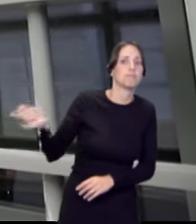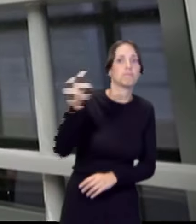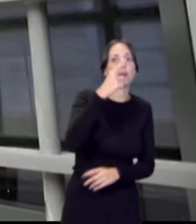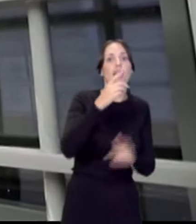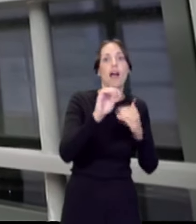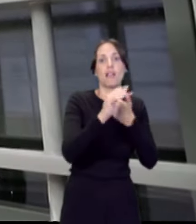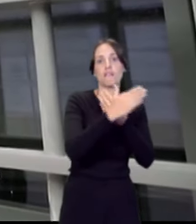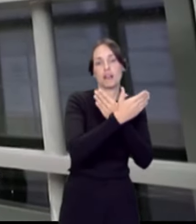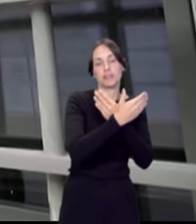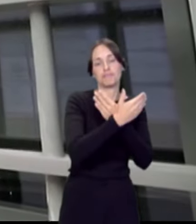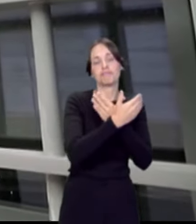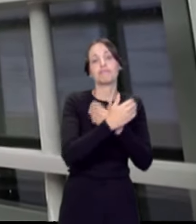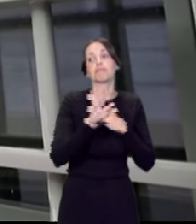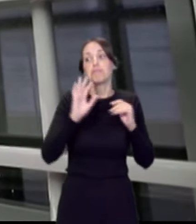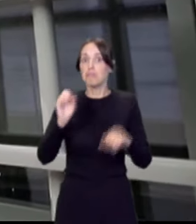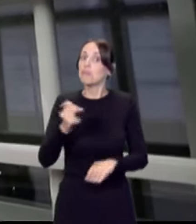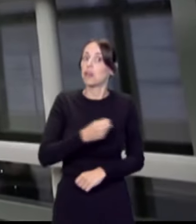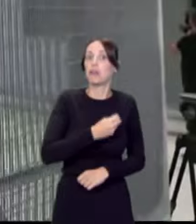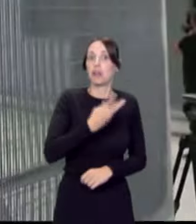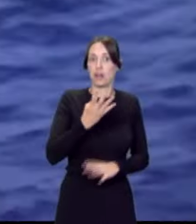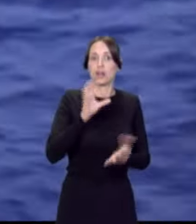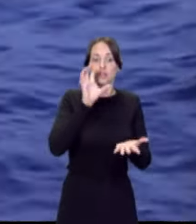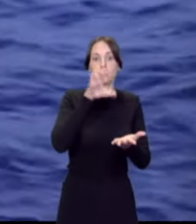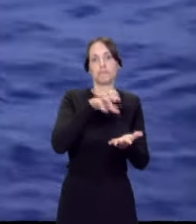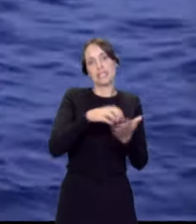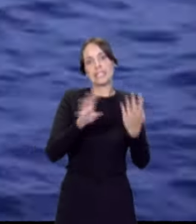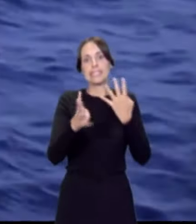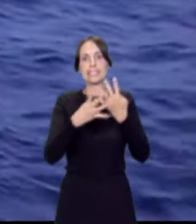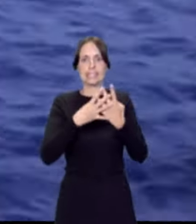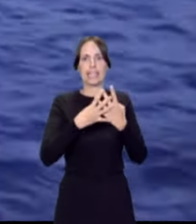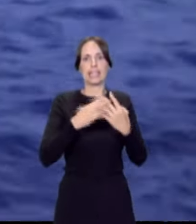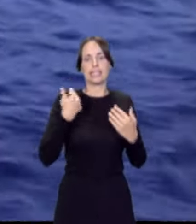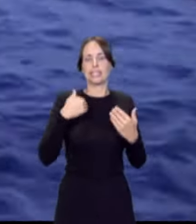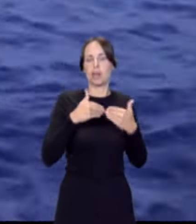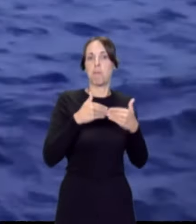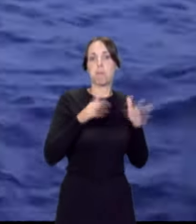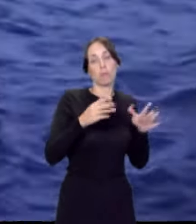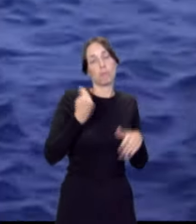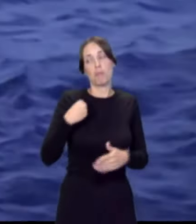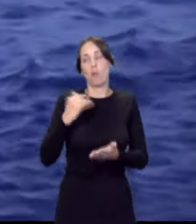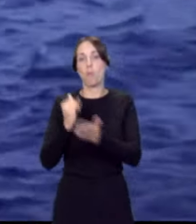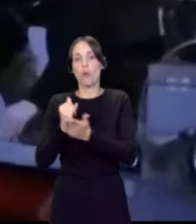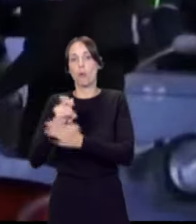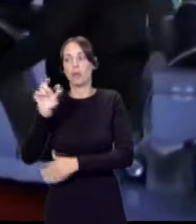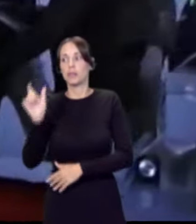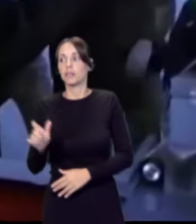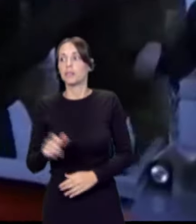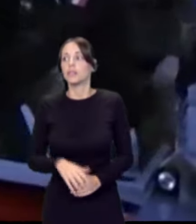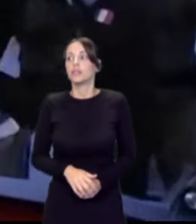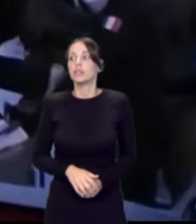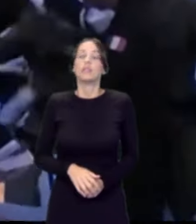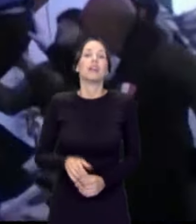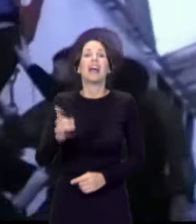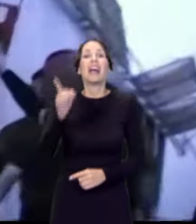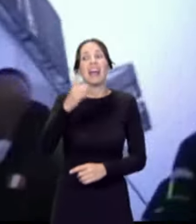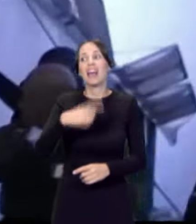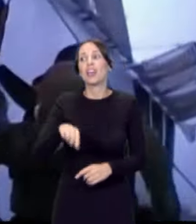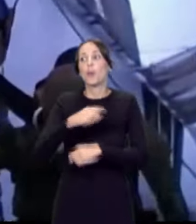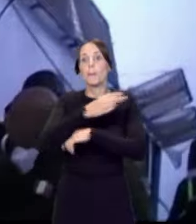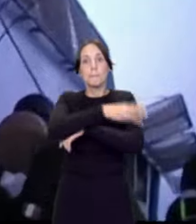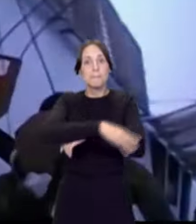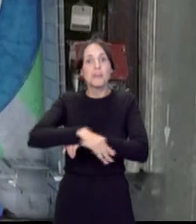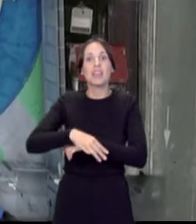celdas del polémico experimento de Meloni. Lo que les espera tras jugarse la vida en el Mediterráneo no difiere de la